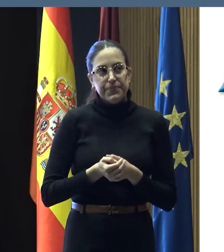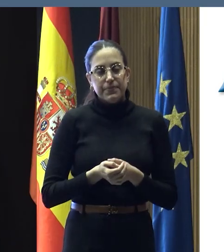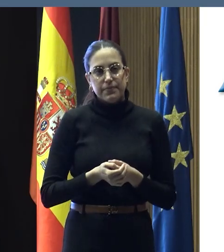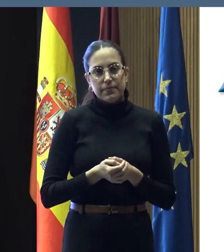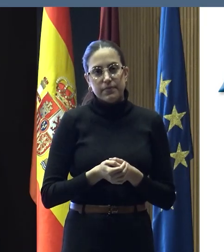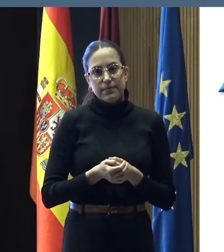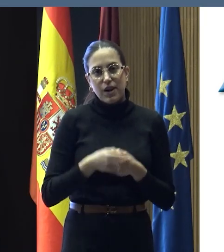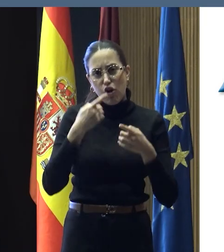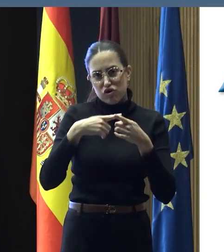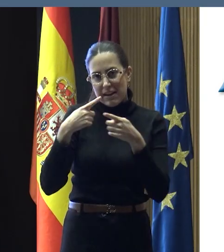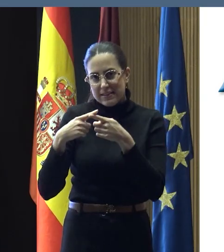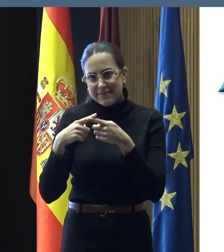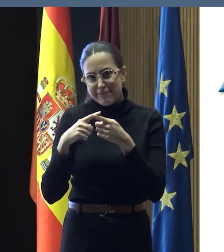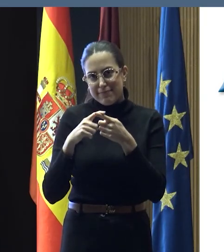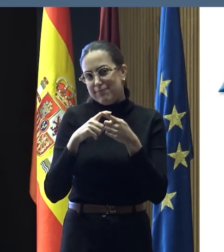varias cositas de lo que has